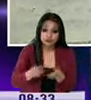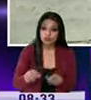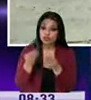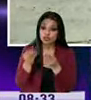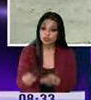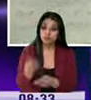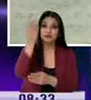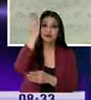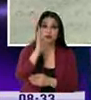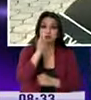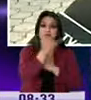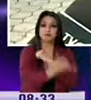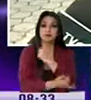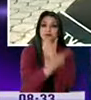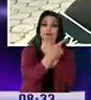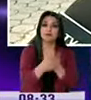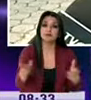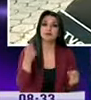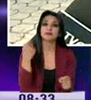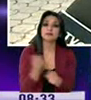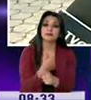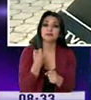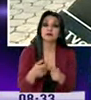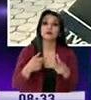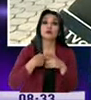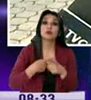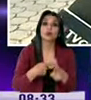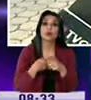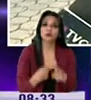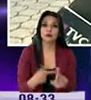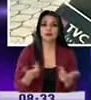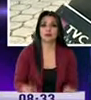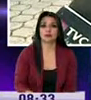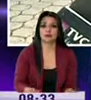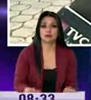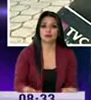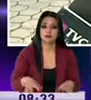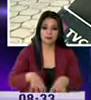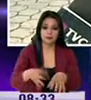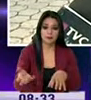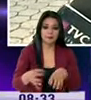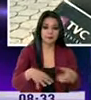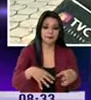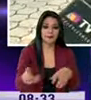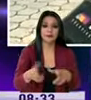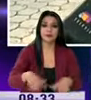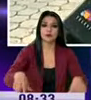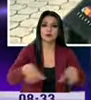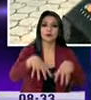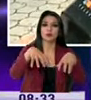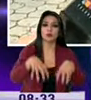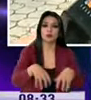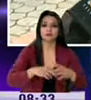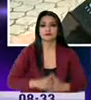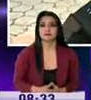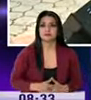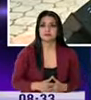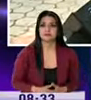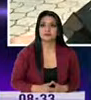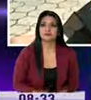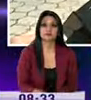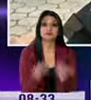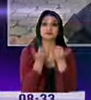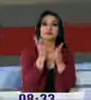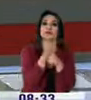Dios, patria y libertad, y que se pongan a trabajar urgentemente porque se levantará el adoquín más de lo que en algunos sitios ya está. ¿Le parece, mi